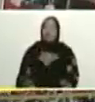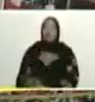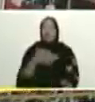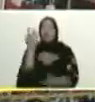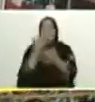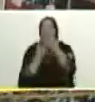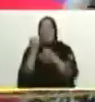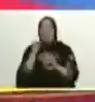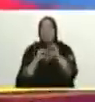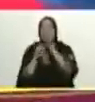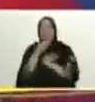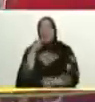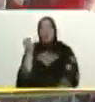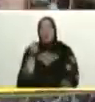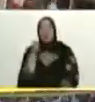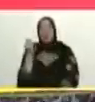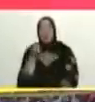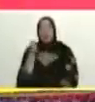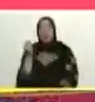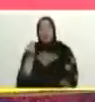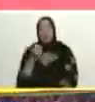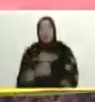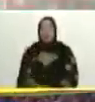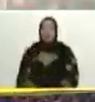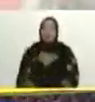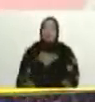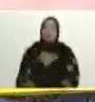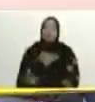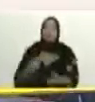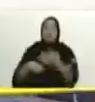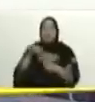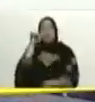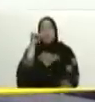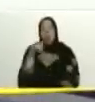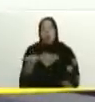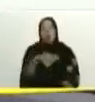desenmascararlo frente a la juventud, frente al pueblo,